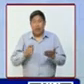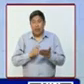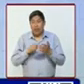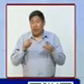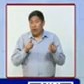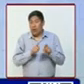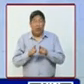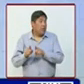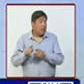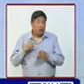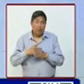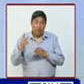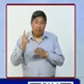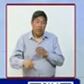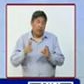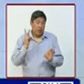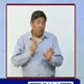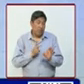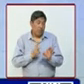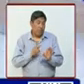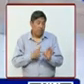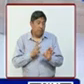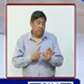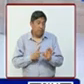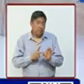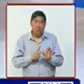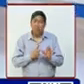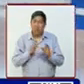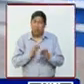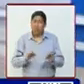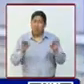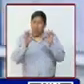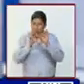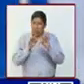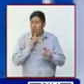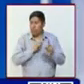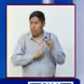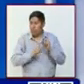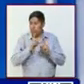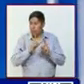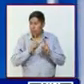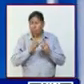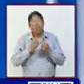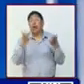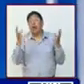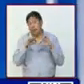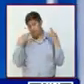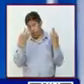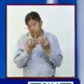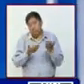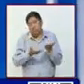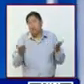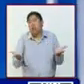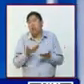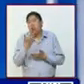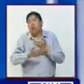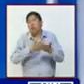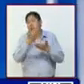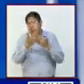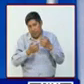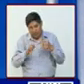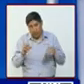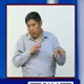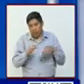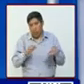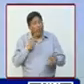también los profesionales en psicología, imagino que también tienen un papel muy importante para sí, aquellas familias que están viendo por dónde seguir el camino.